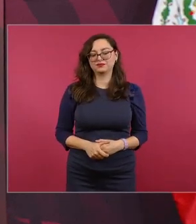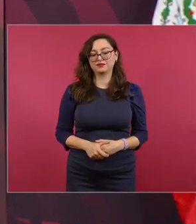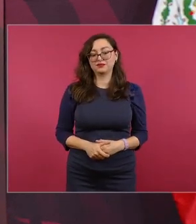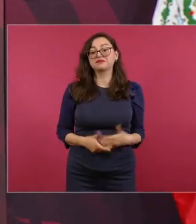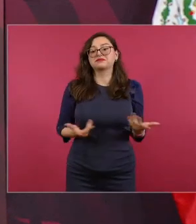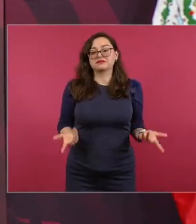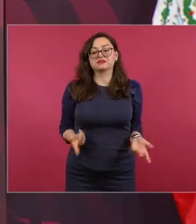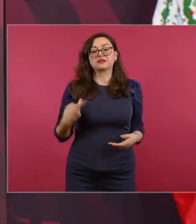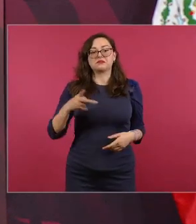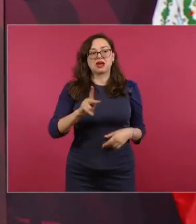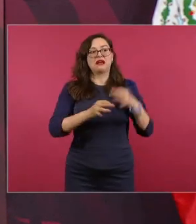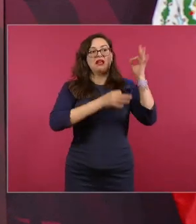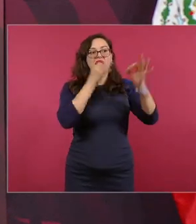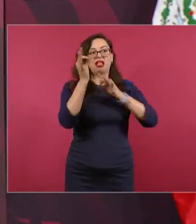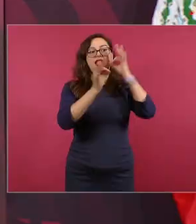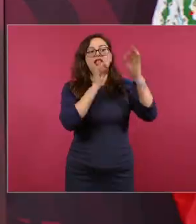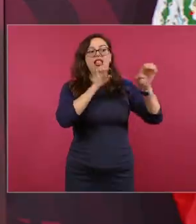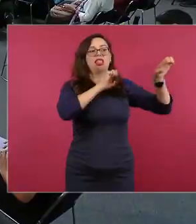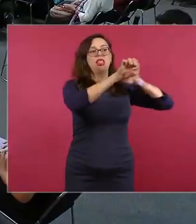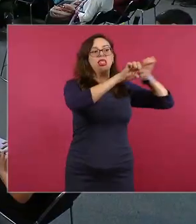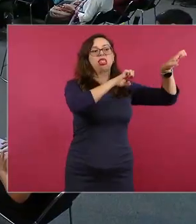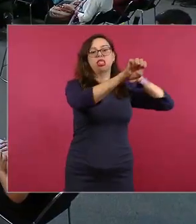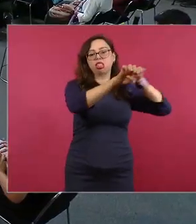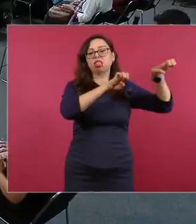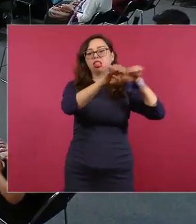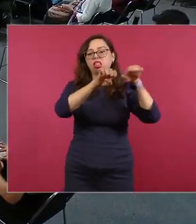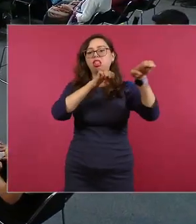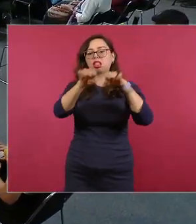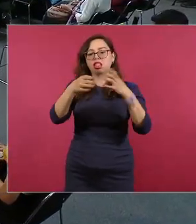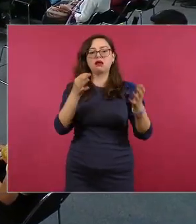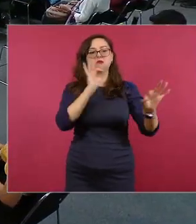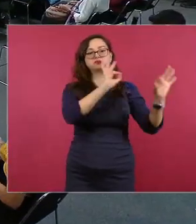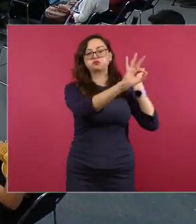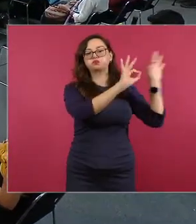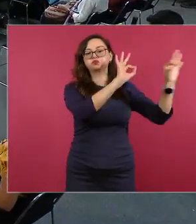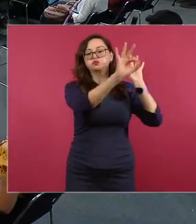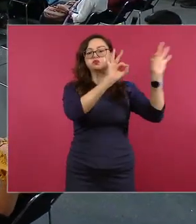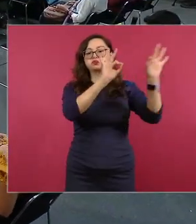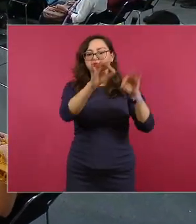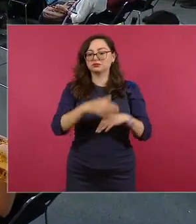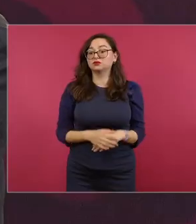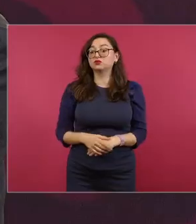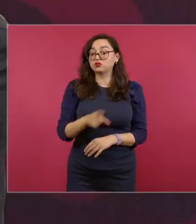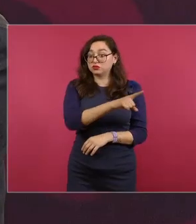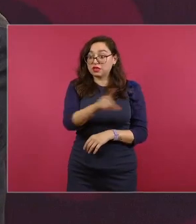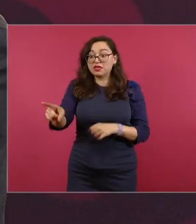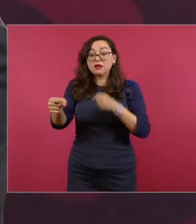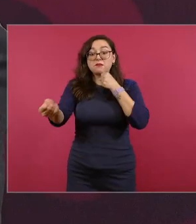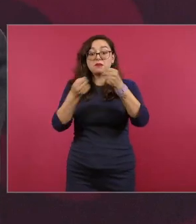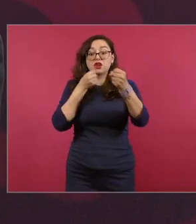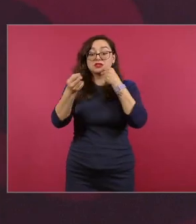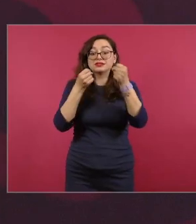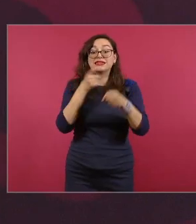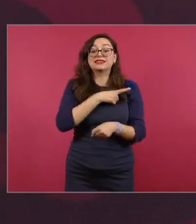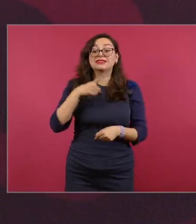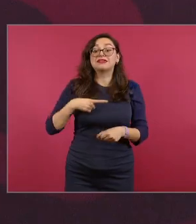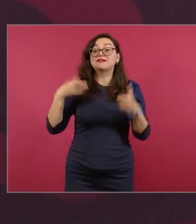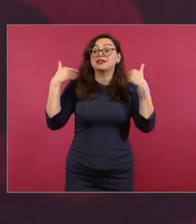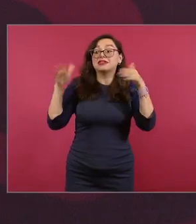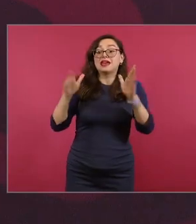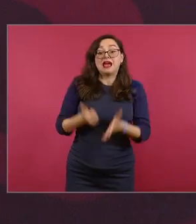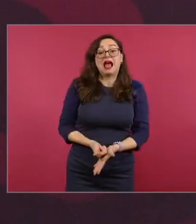Pero es parte de las campañas en contra. Entonces, ustedes nos pueden ayudar muchísimo. Yo he llegado a